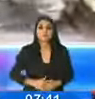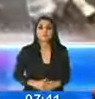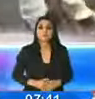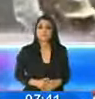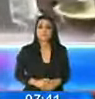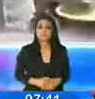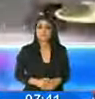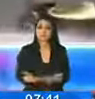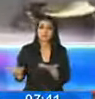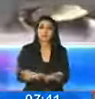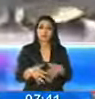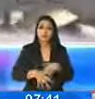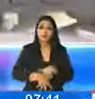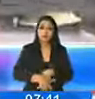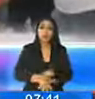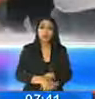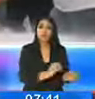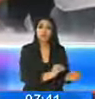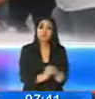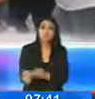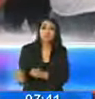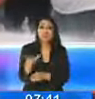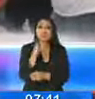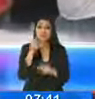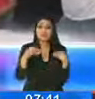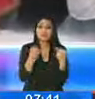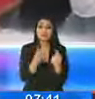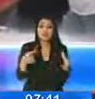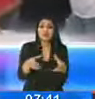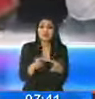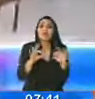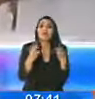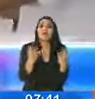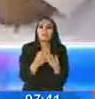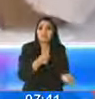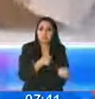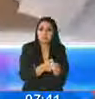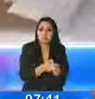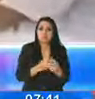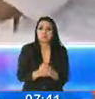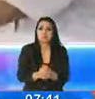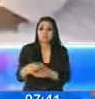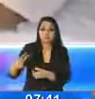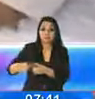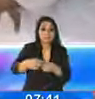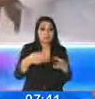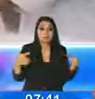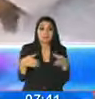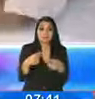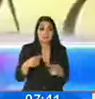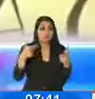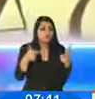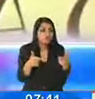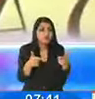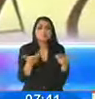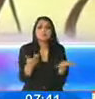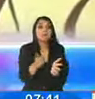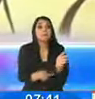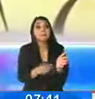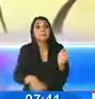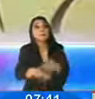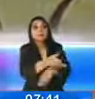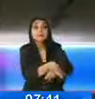Este evento multitudinario fue organizado por el Frente Nacional por la Familia, cuyos integrantes anunciaron que estarán atentos a lo que suceda